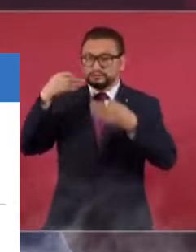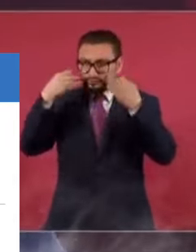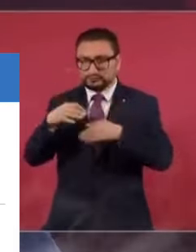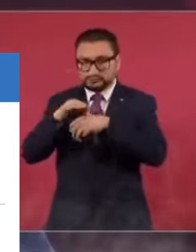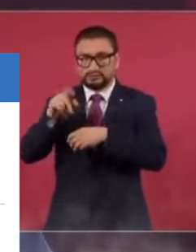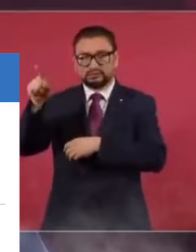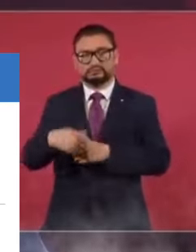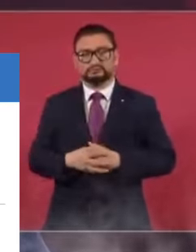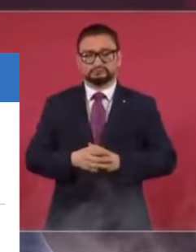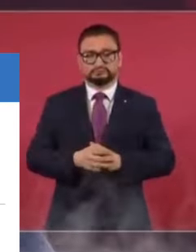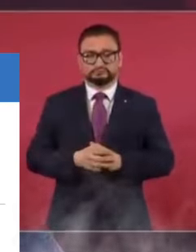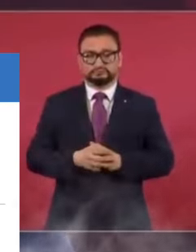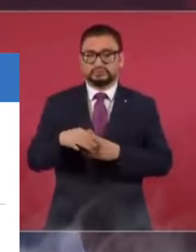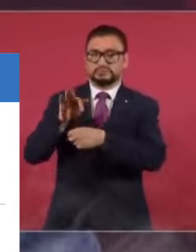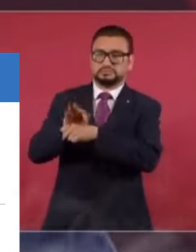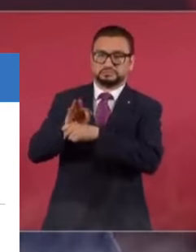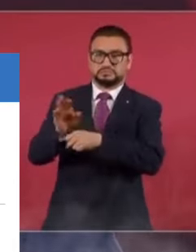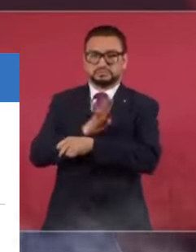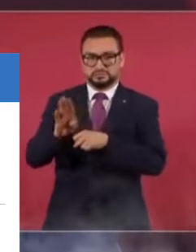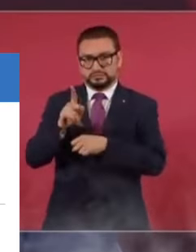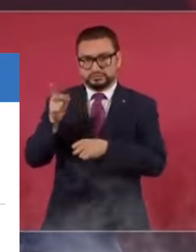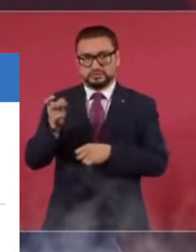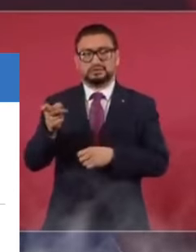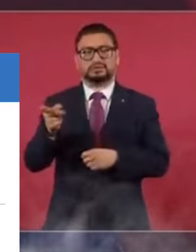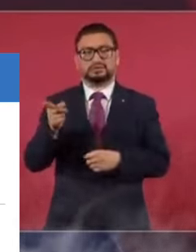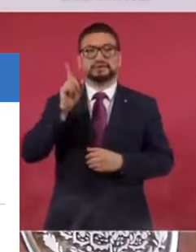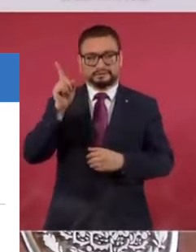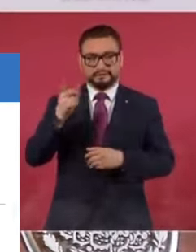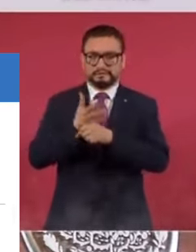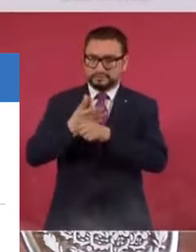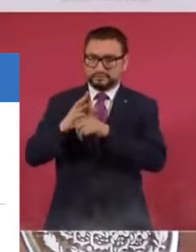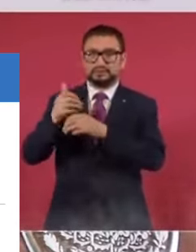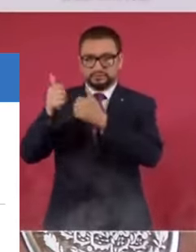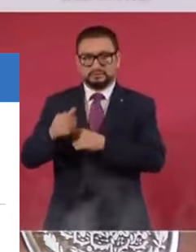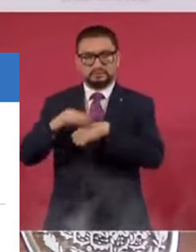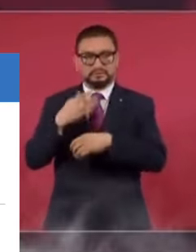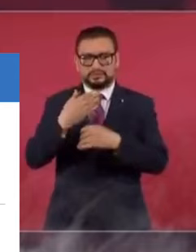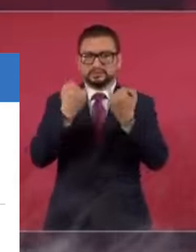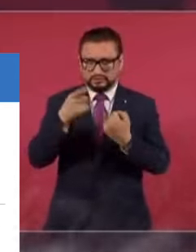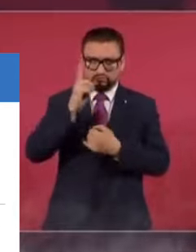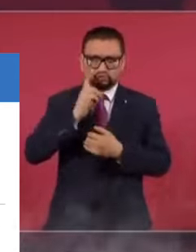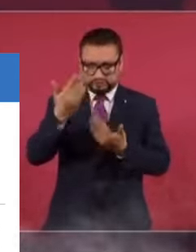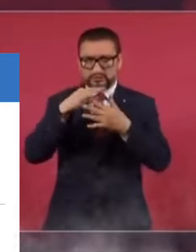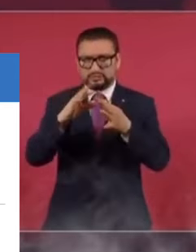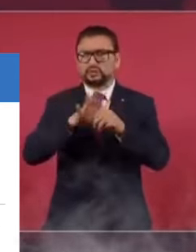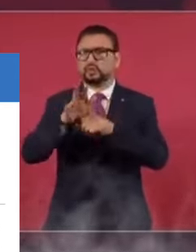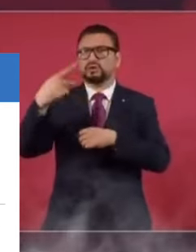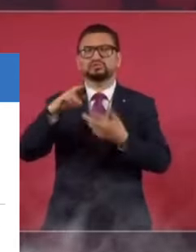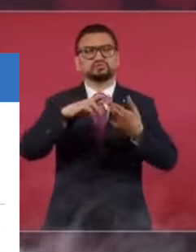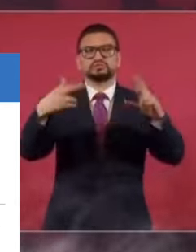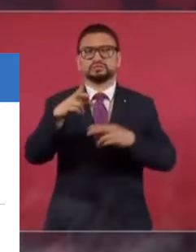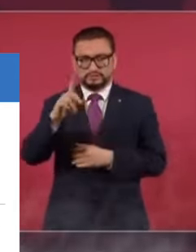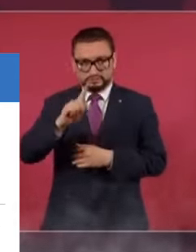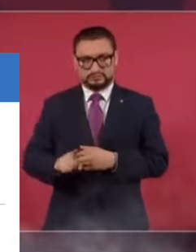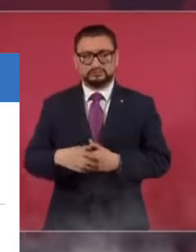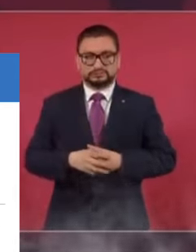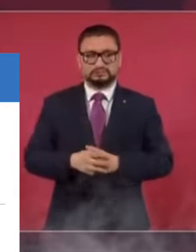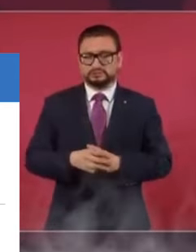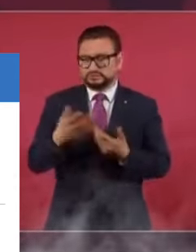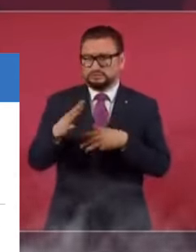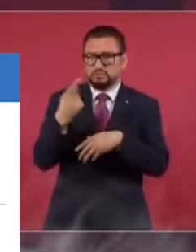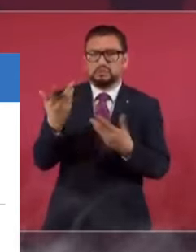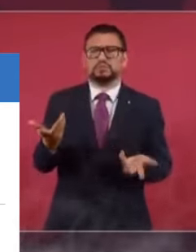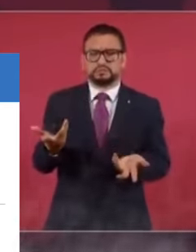testigo y favoreciera a este juez. Ya que de una vez también nos diga qué relación tiene con la DEA y por